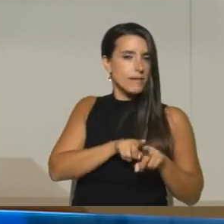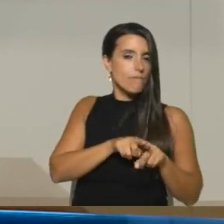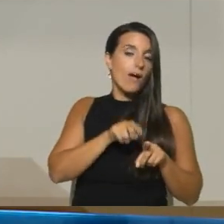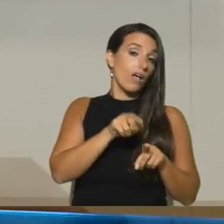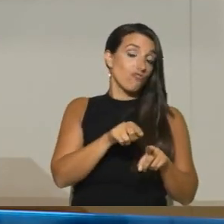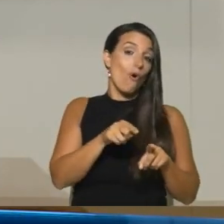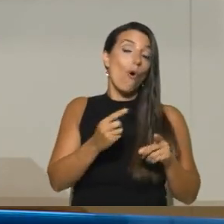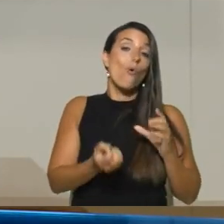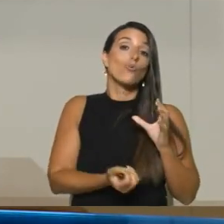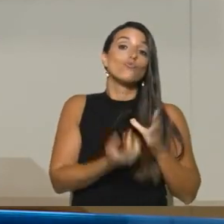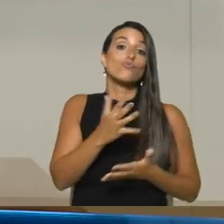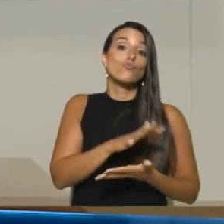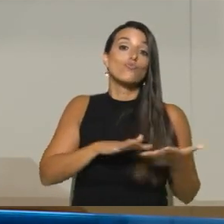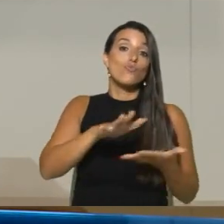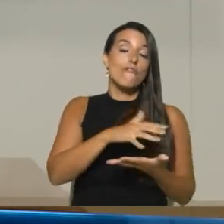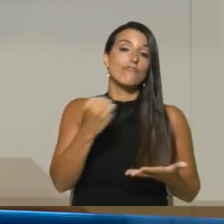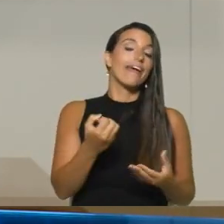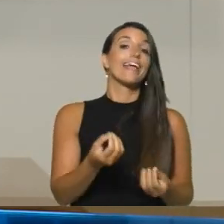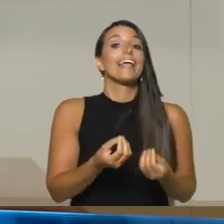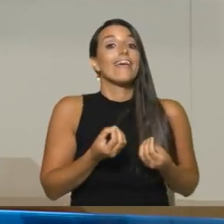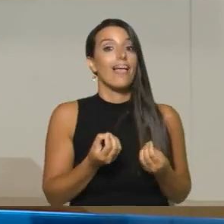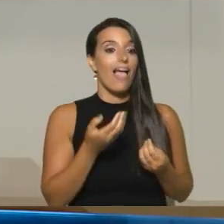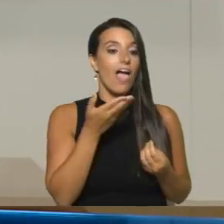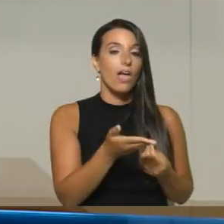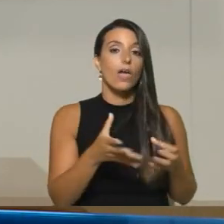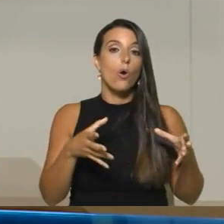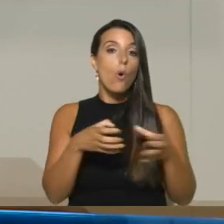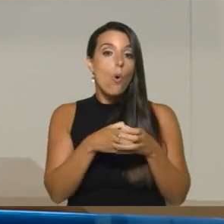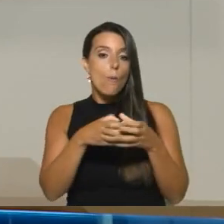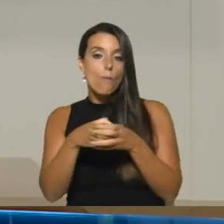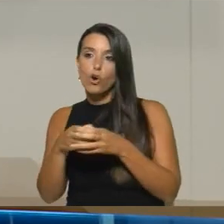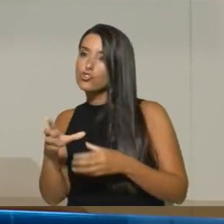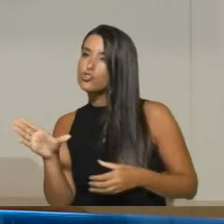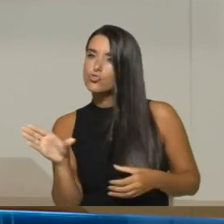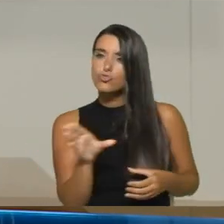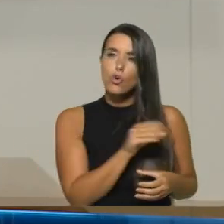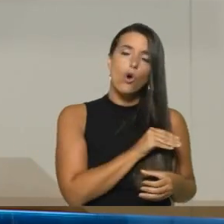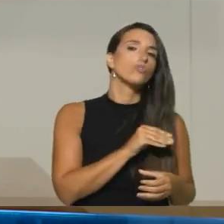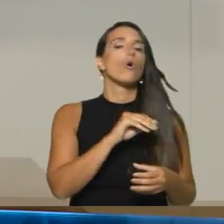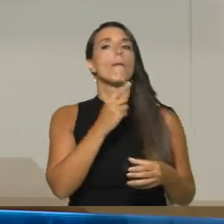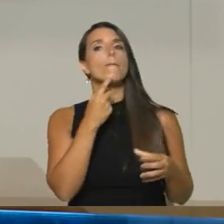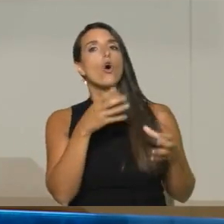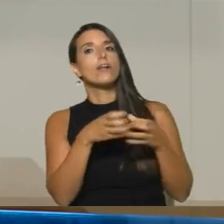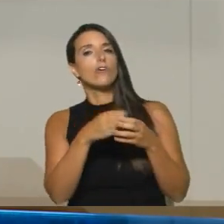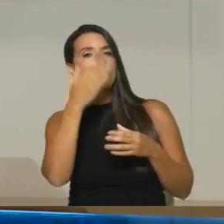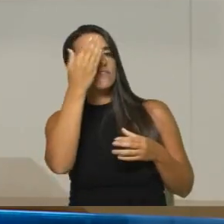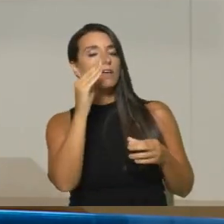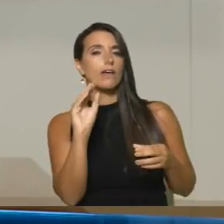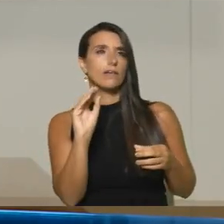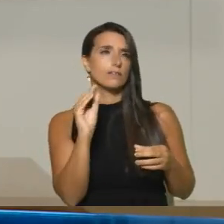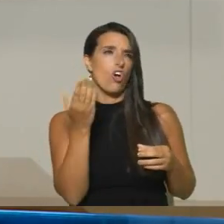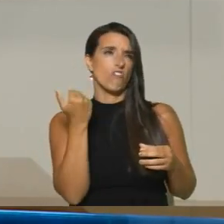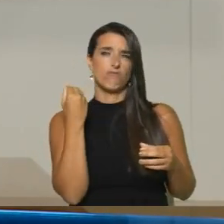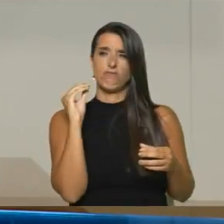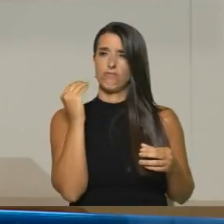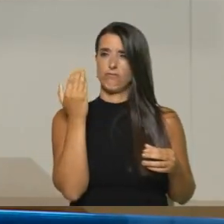fundamental en todo esto y es que los partidos todos los partidos o casi todos los partidos del frente que era muy joven tenía